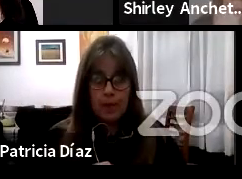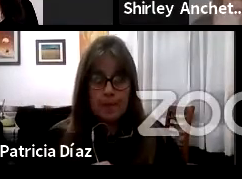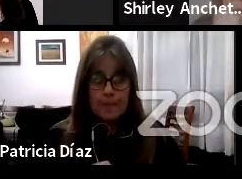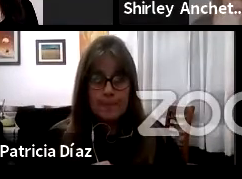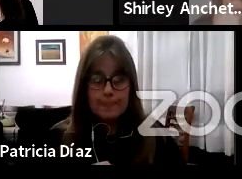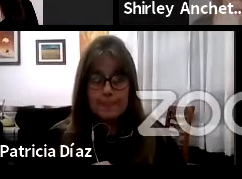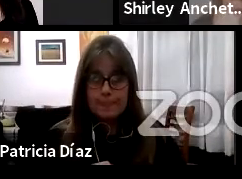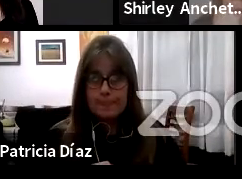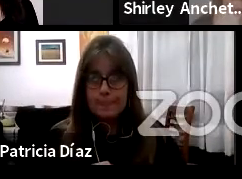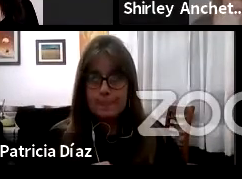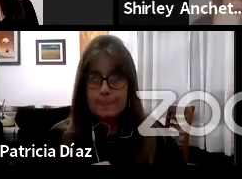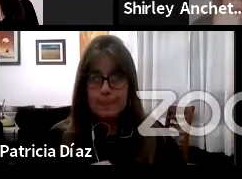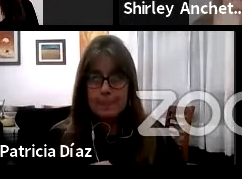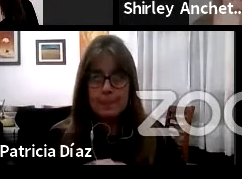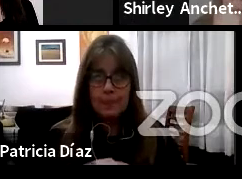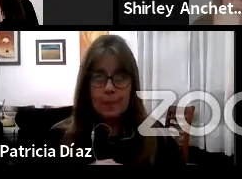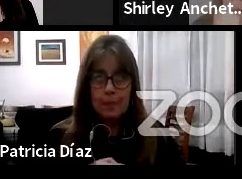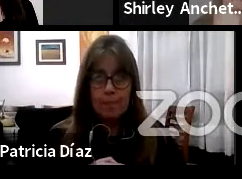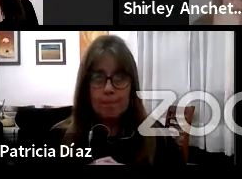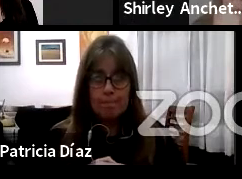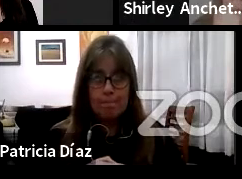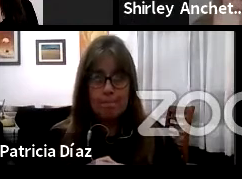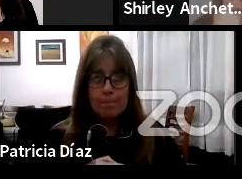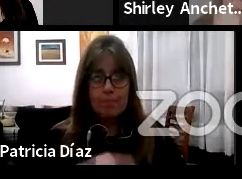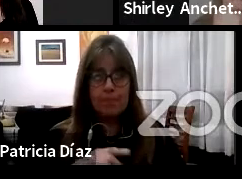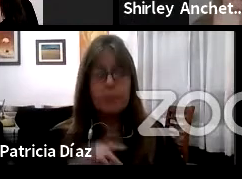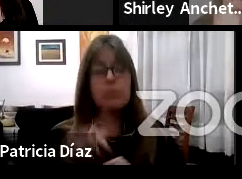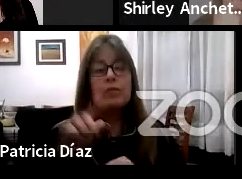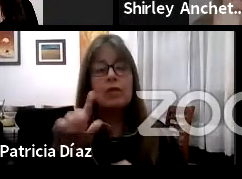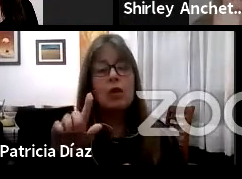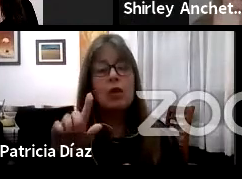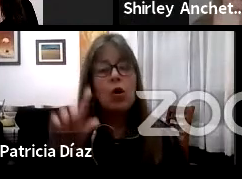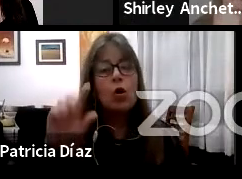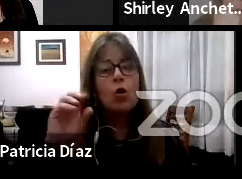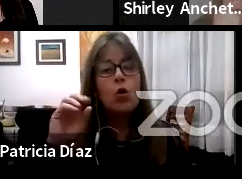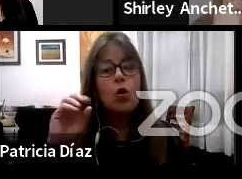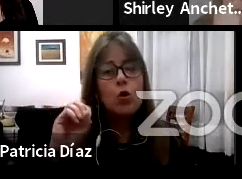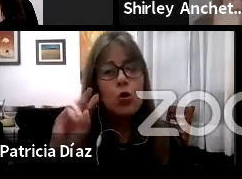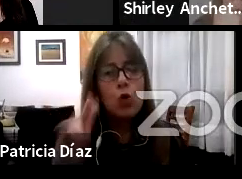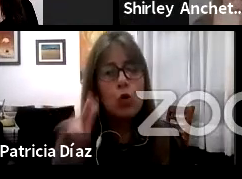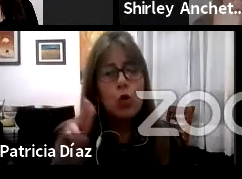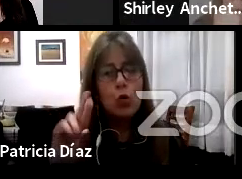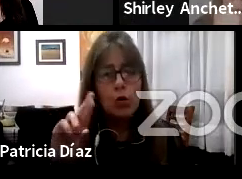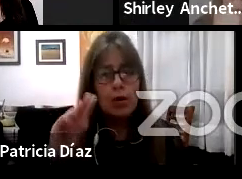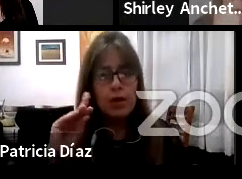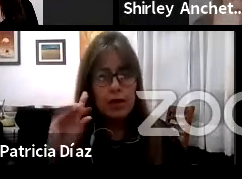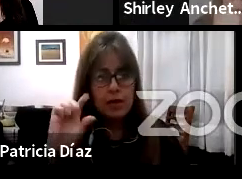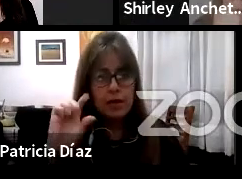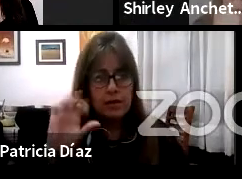Julia, capaz que vos estás viendo. Sí, Lourdes tiene la mano de vuelta levantada.